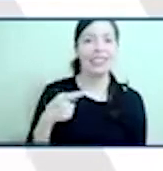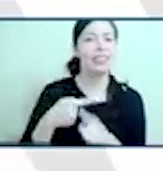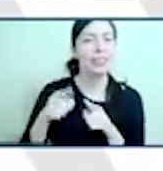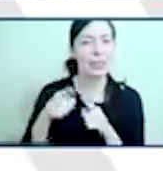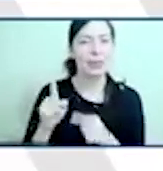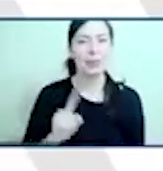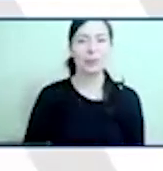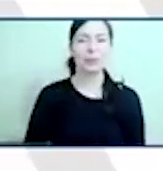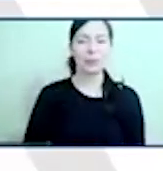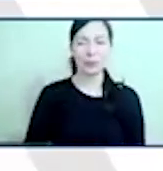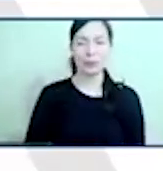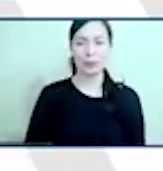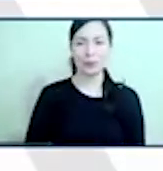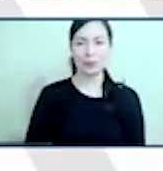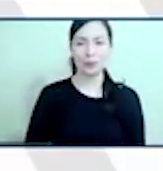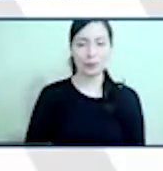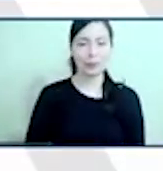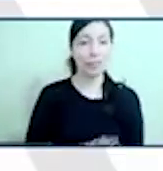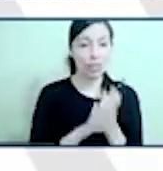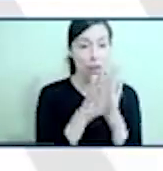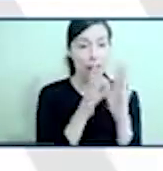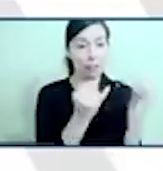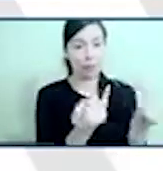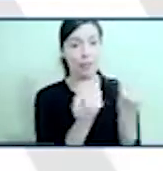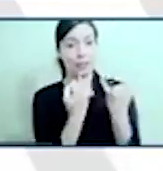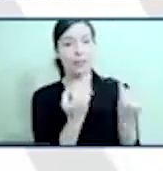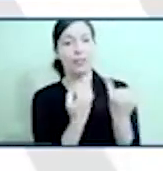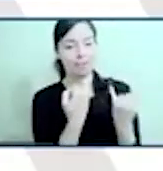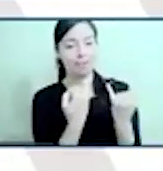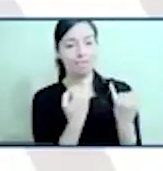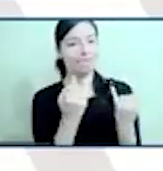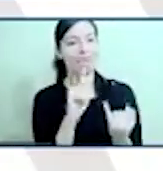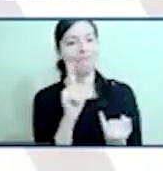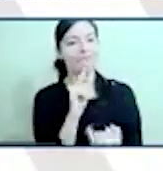Donde está toda la información. Y